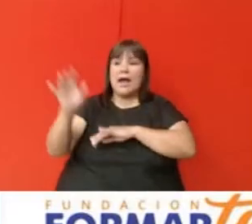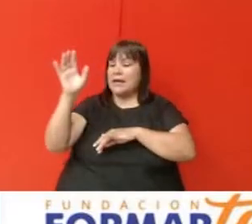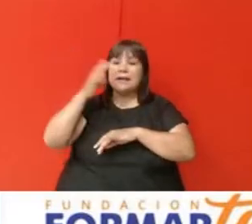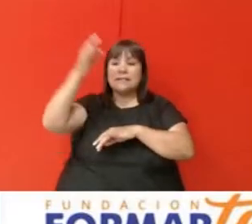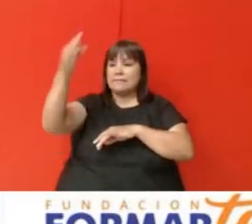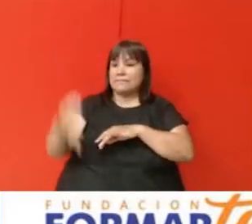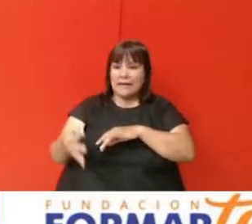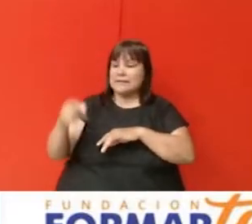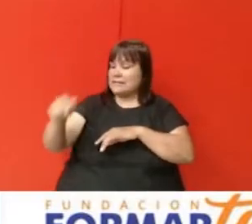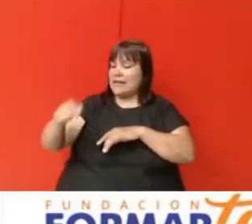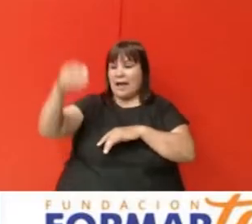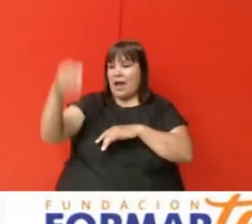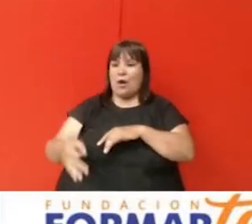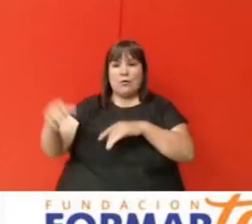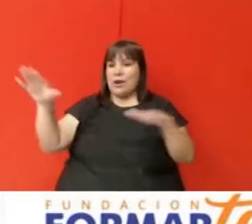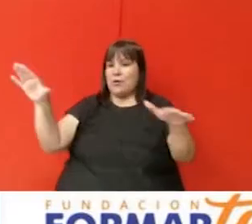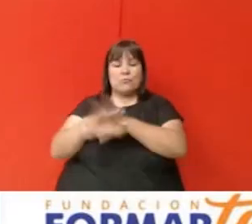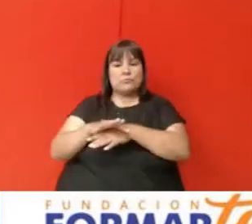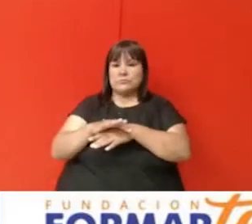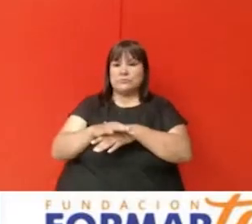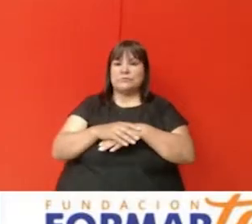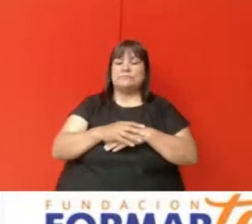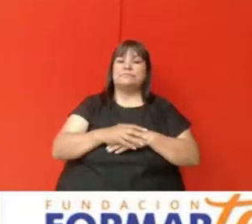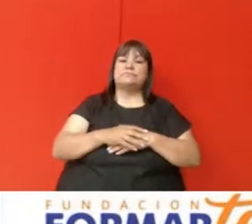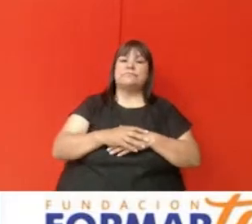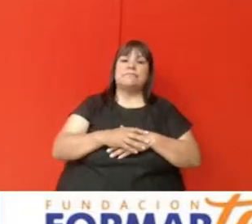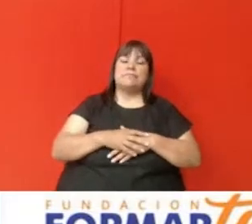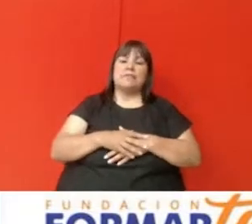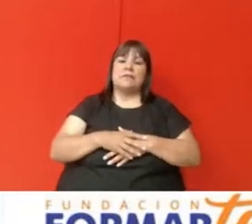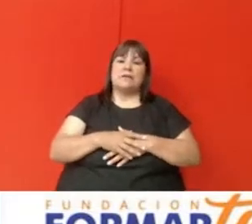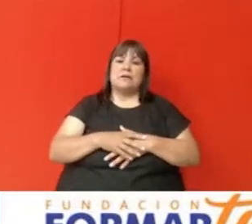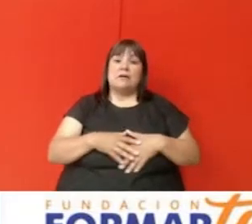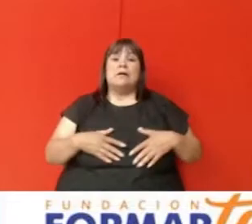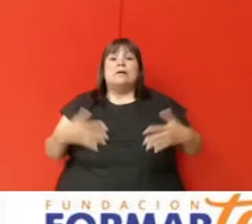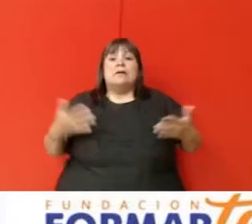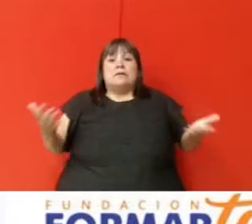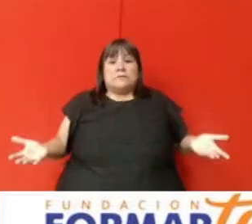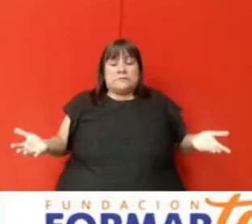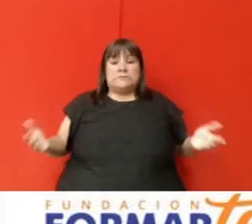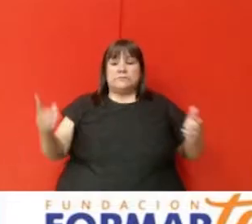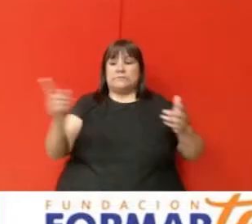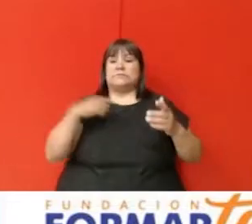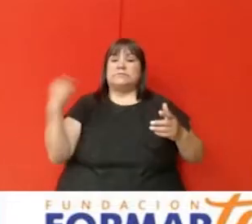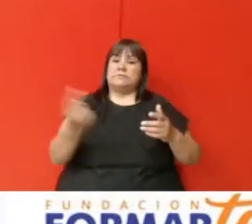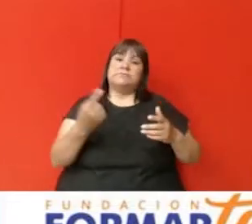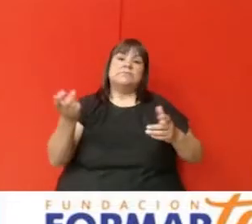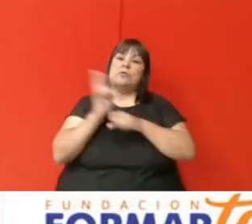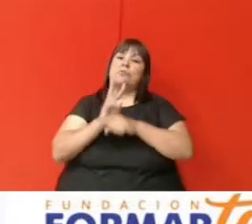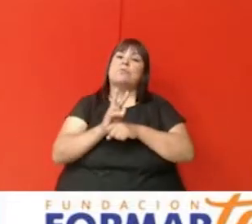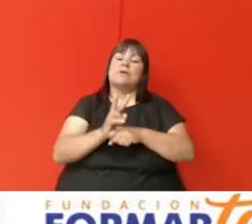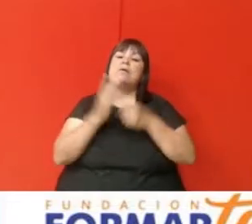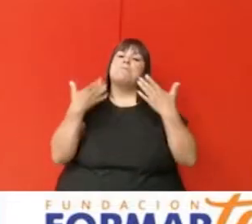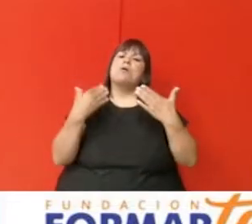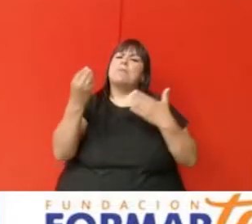de ahora, lo concreto, lo presente, lo que es. ¿Qué podemos hacer nosotros en el cuidado de